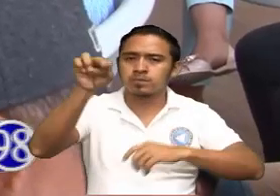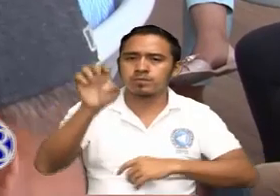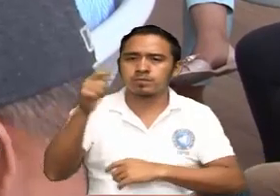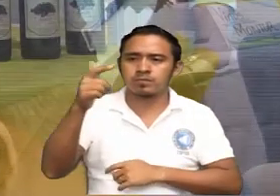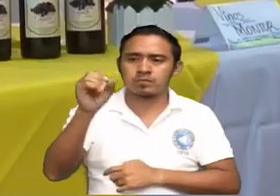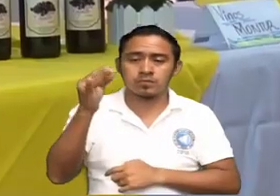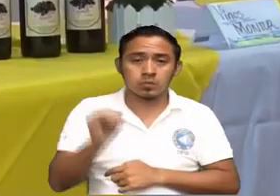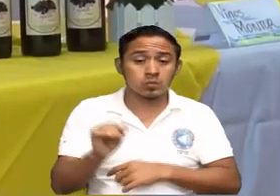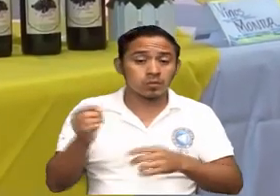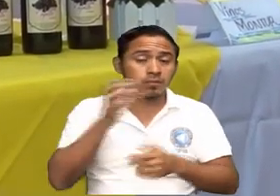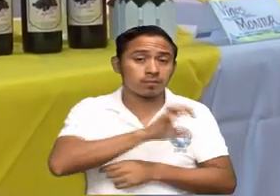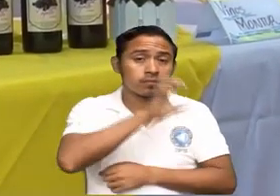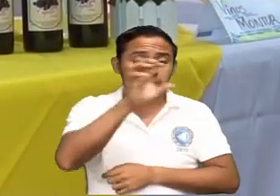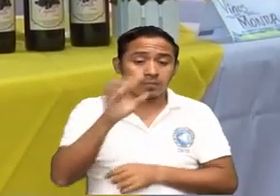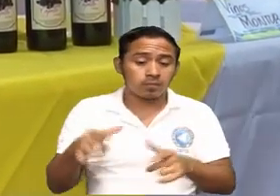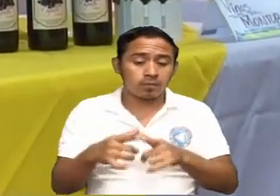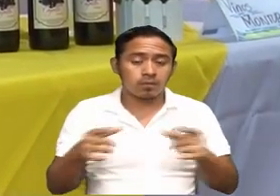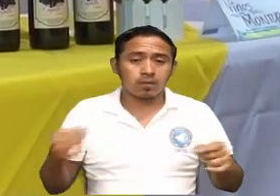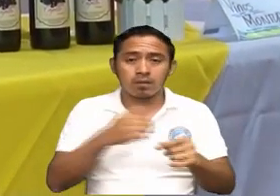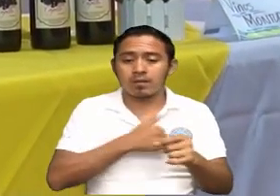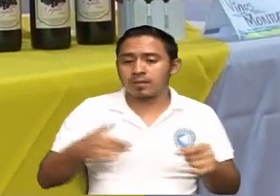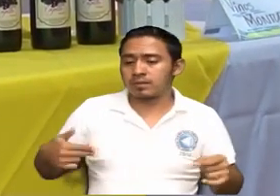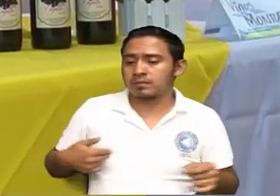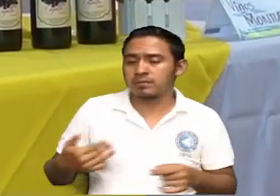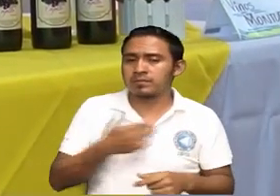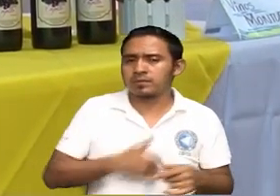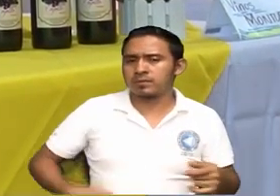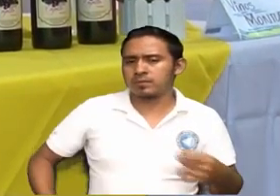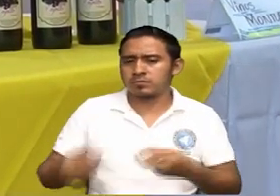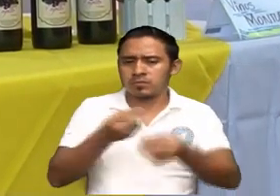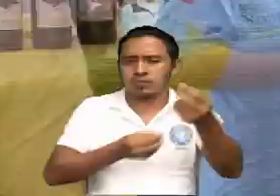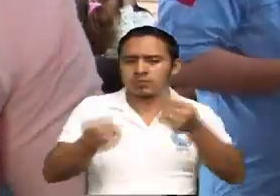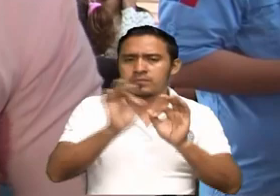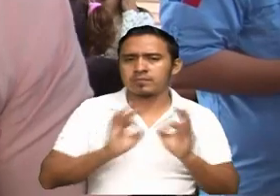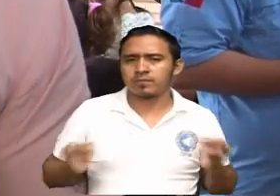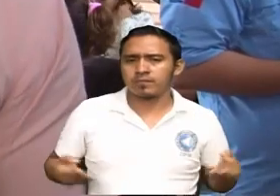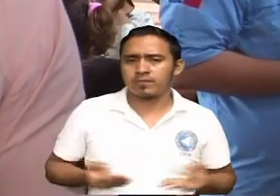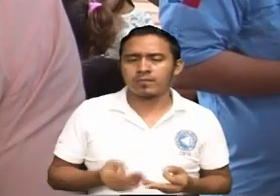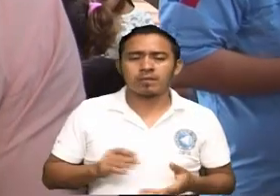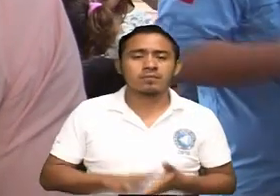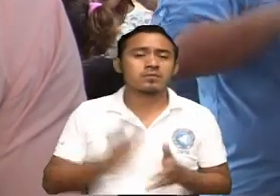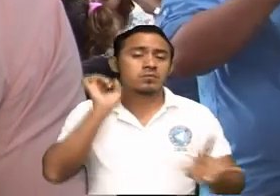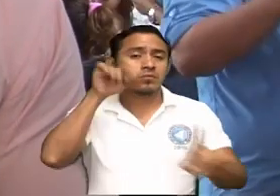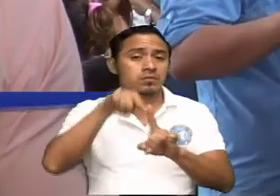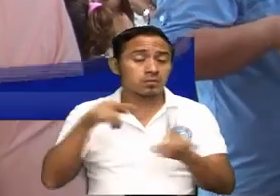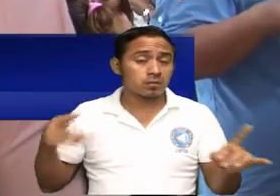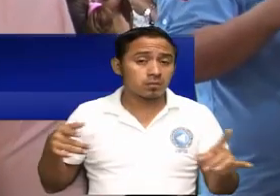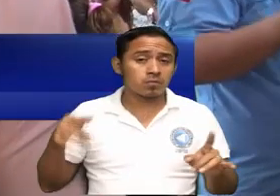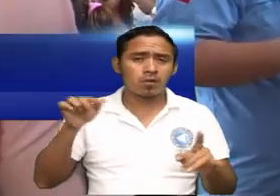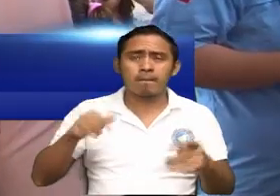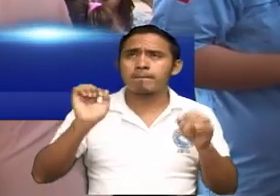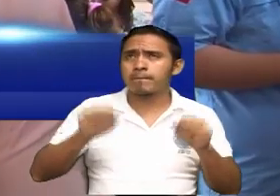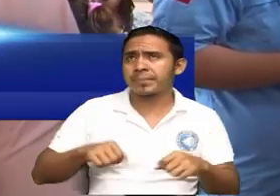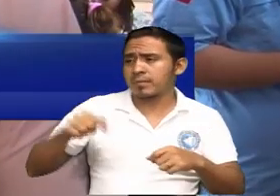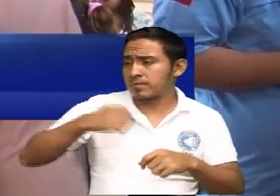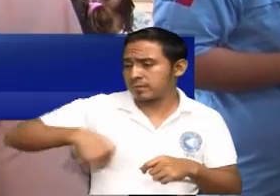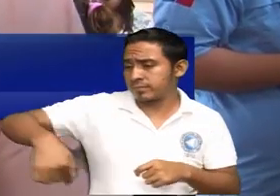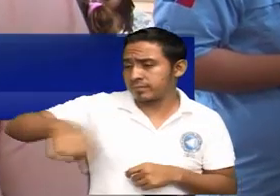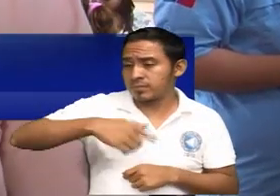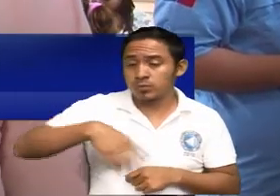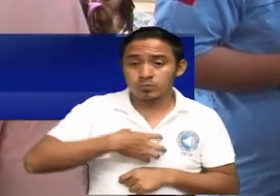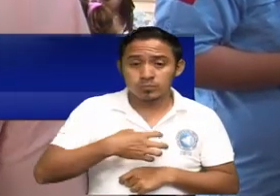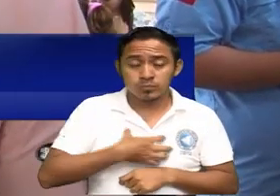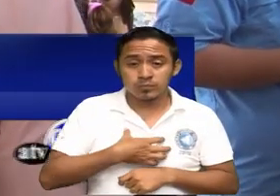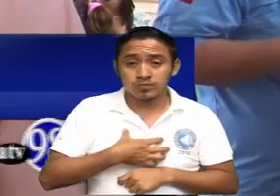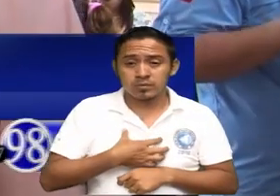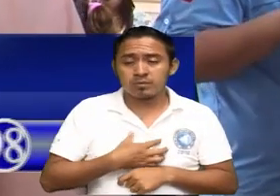departamental de Managua que organiza el Ministerio de Economía Familiar. El objetivo fundamental es que puedan quedar entre ellos los negocios propios